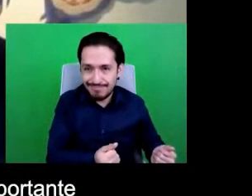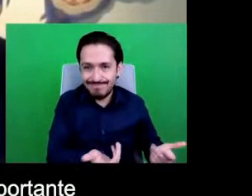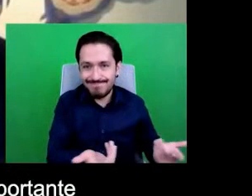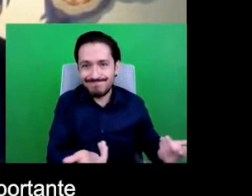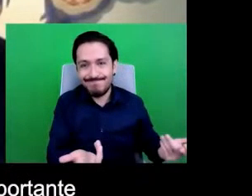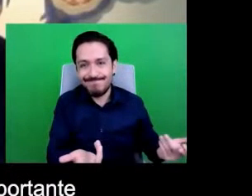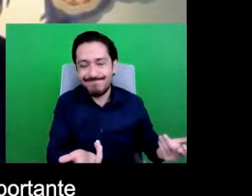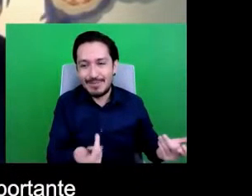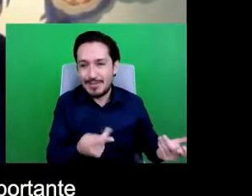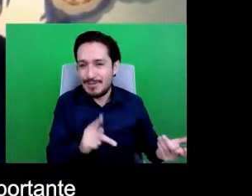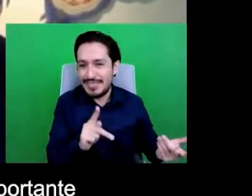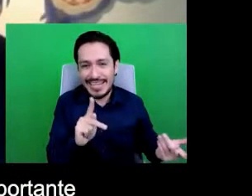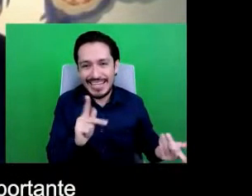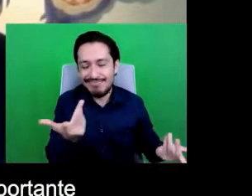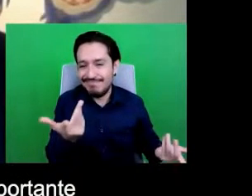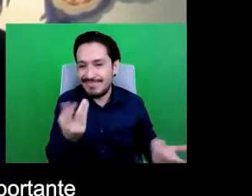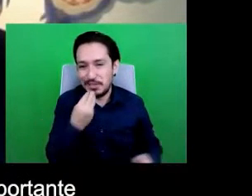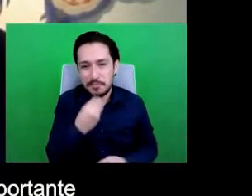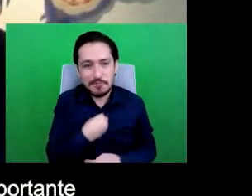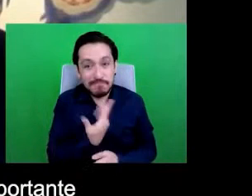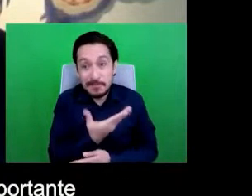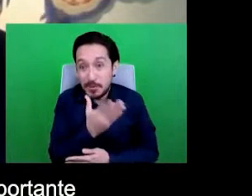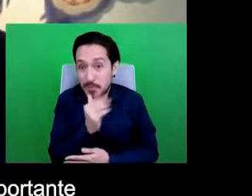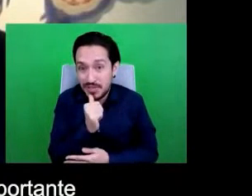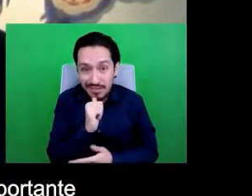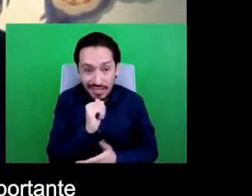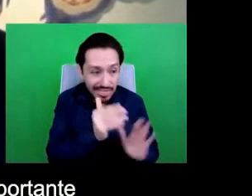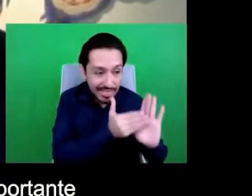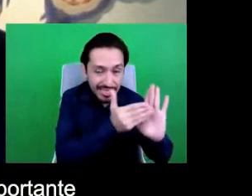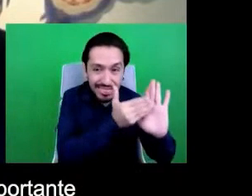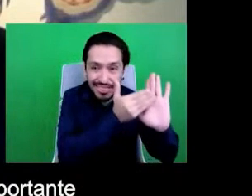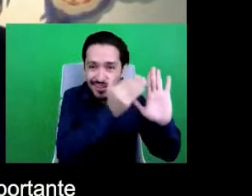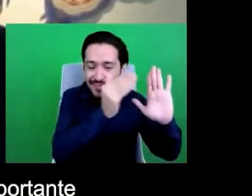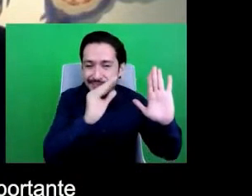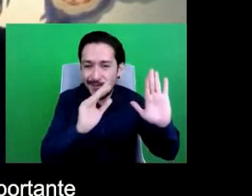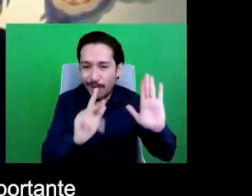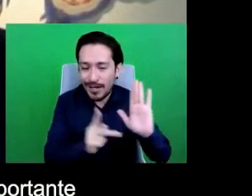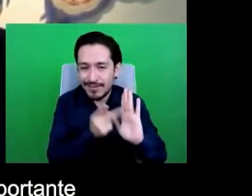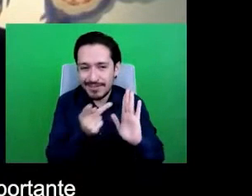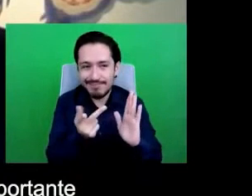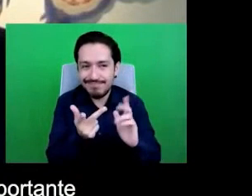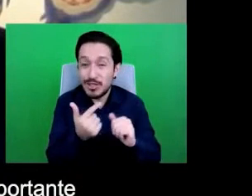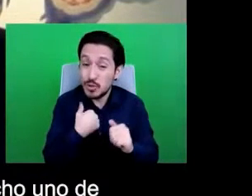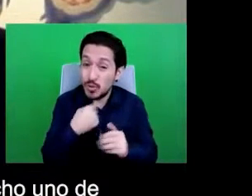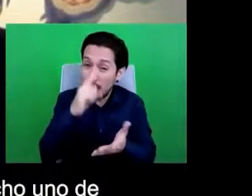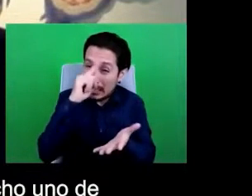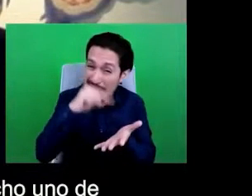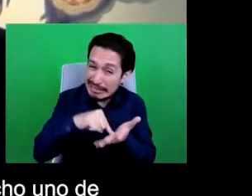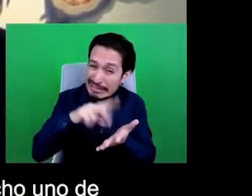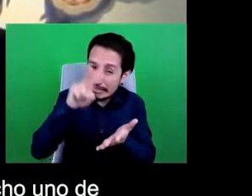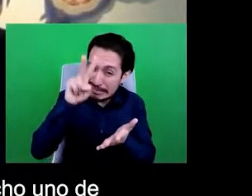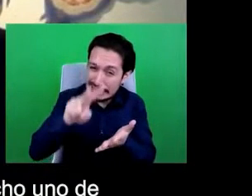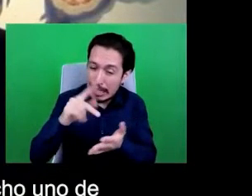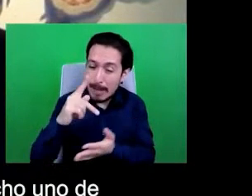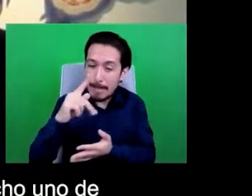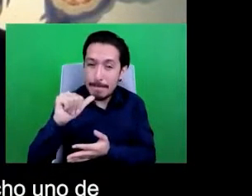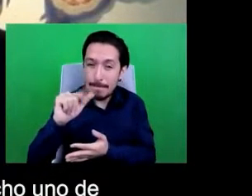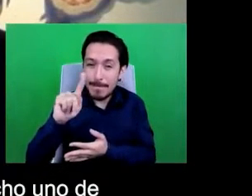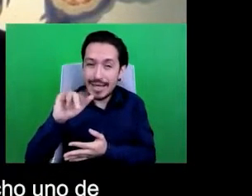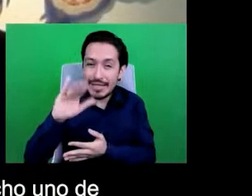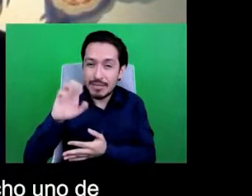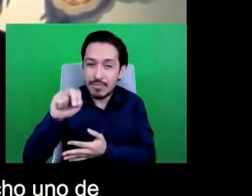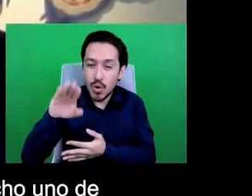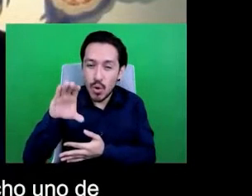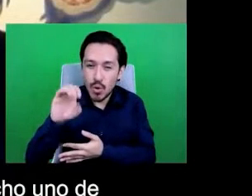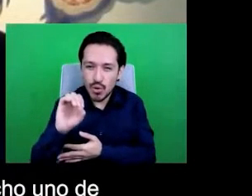creo que es importante el justificar la importancia de proteger el patrimonio para poder proteger